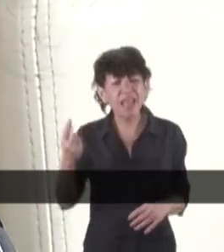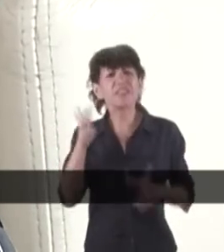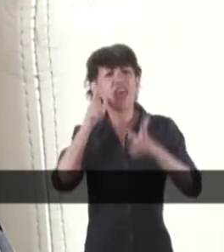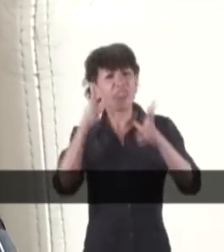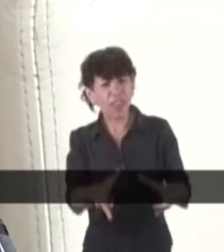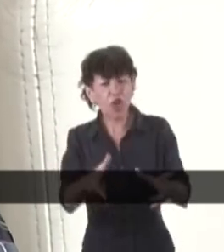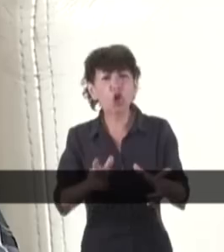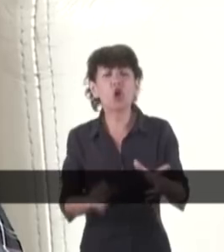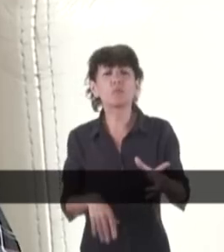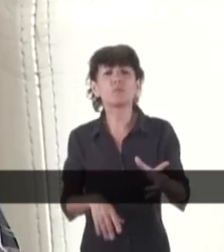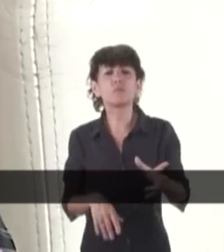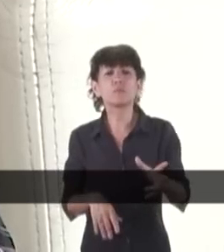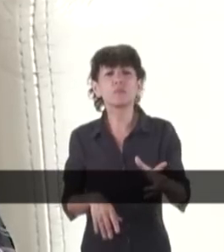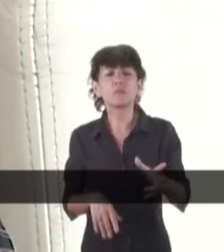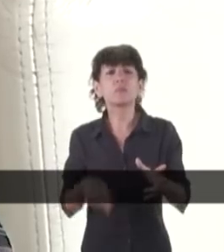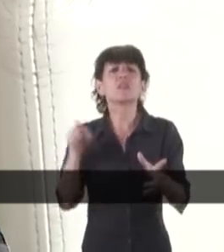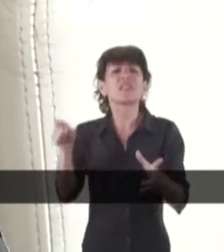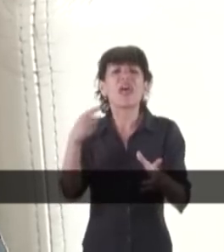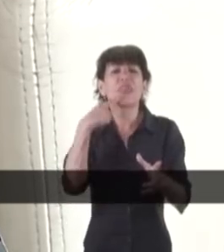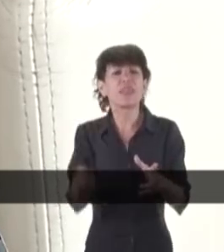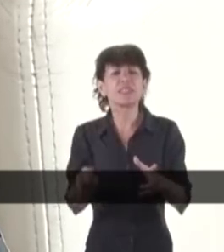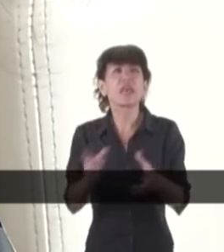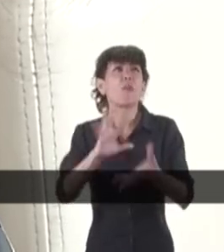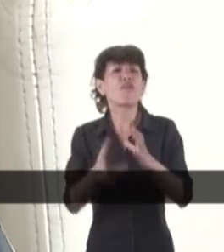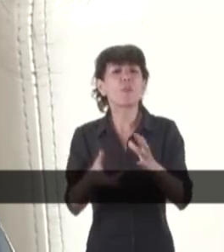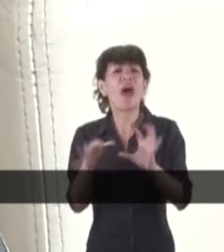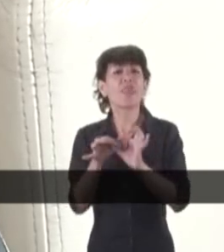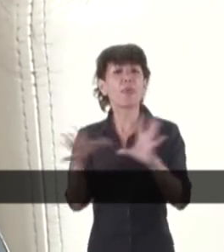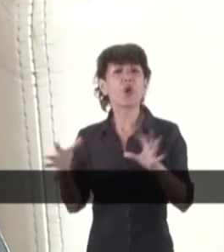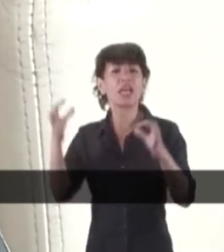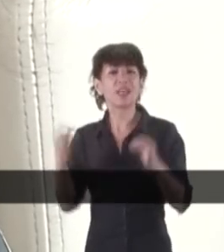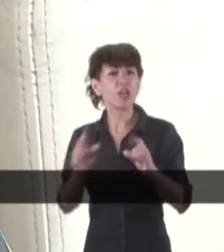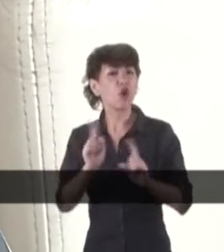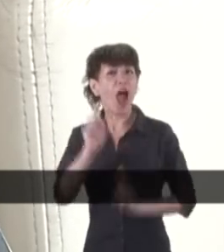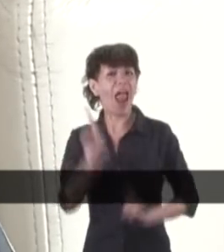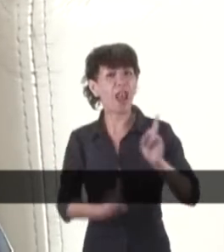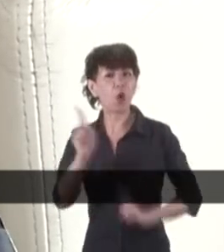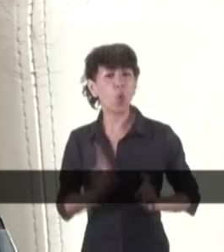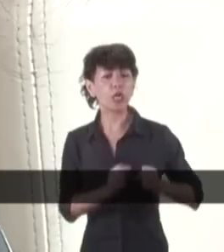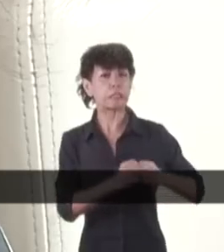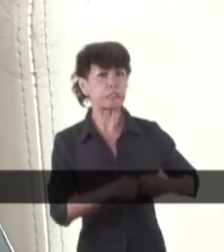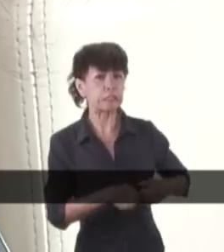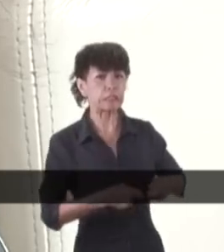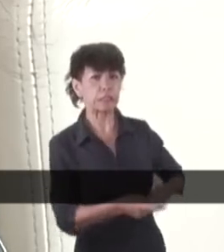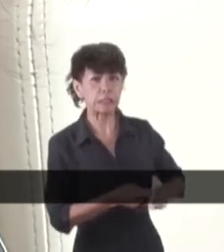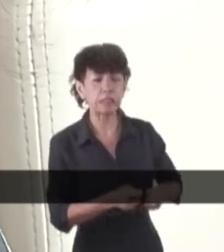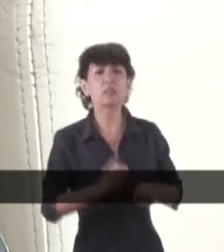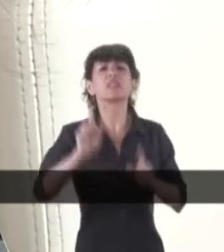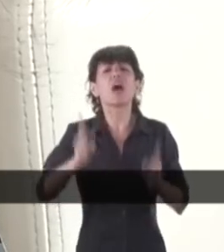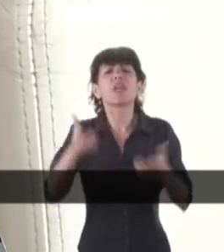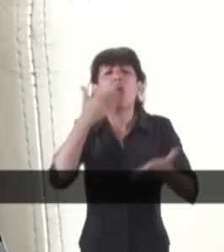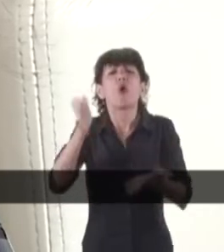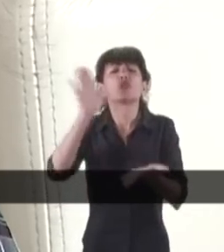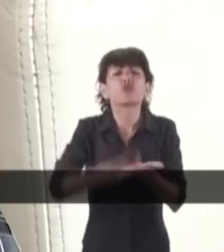con respecto a lo que él llamó sótanos de la democracia, apuntó contra la gestión de Cambiemos, se refirió también al segundo mandato de